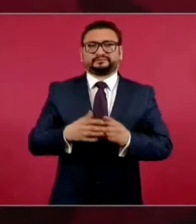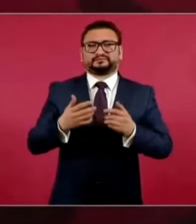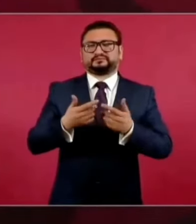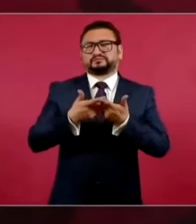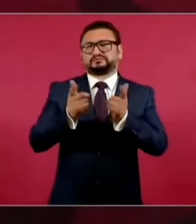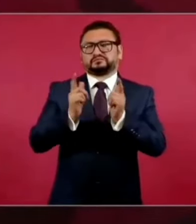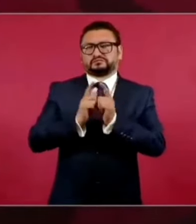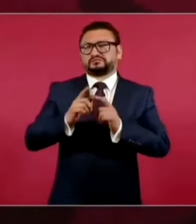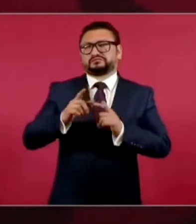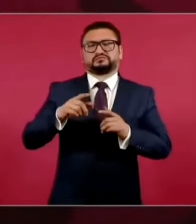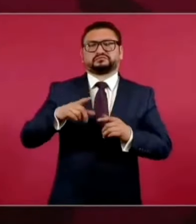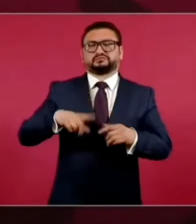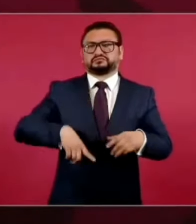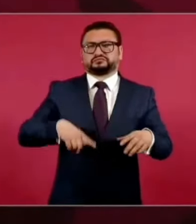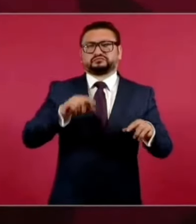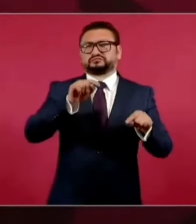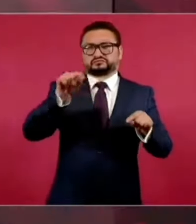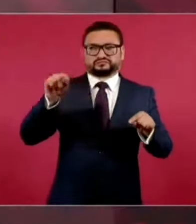dependencias